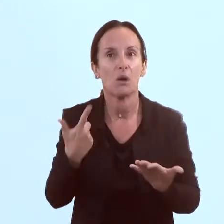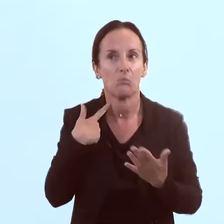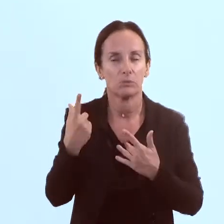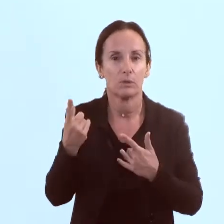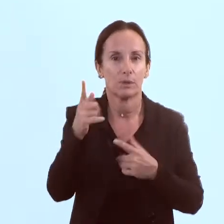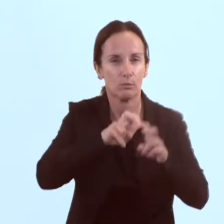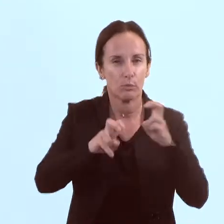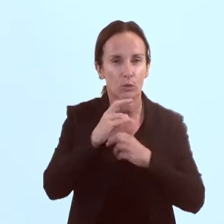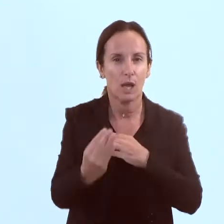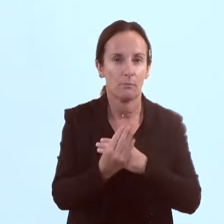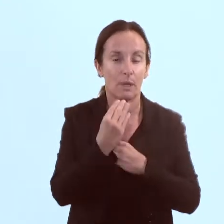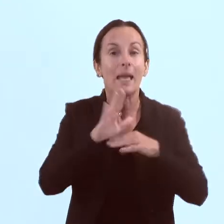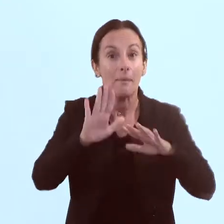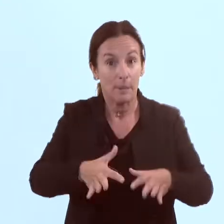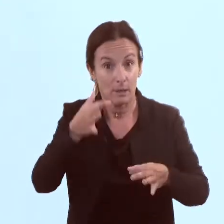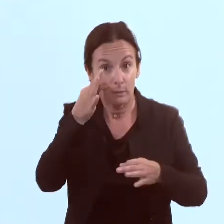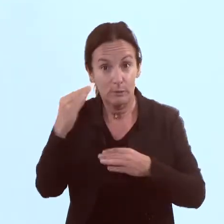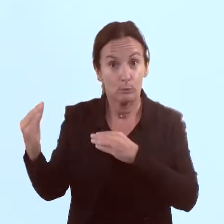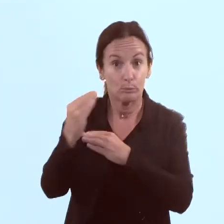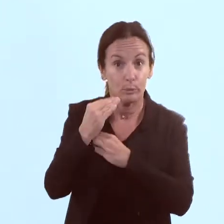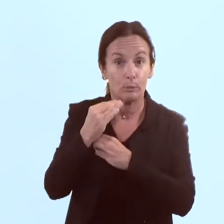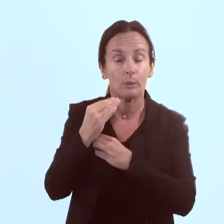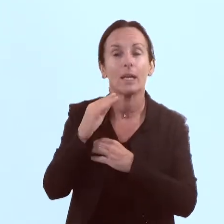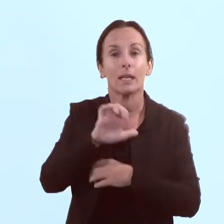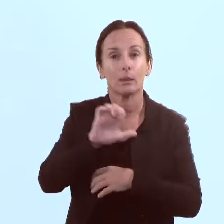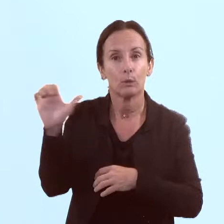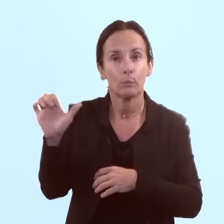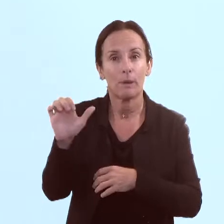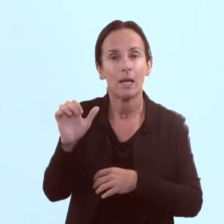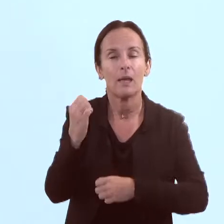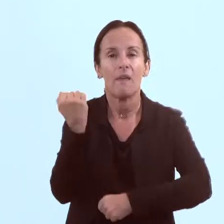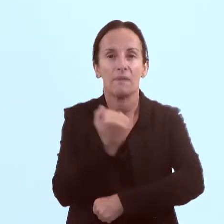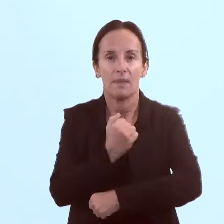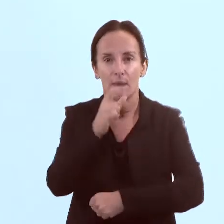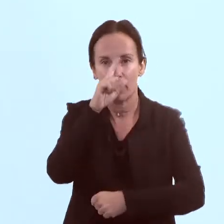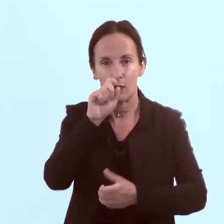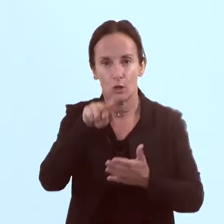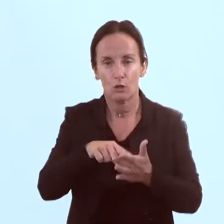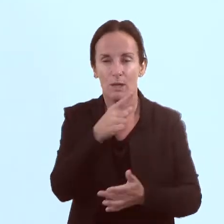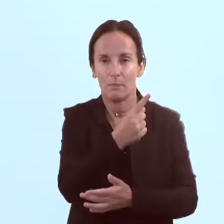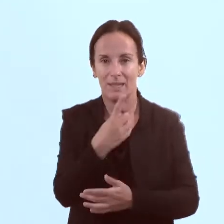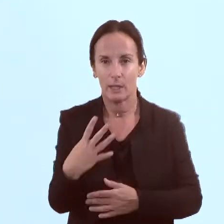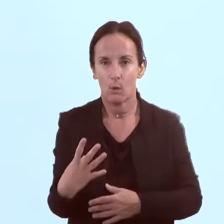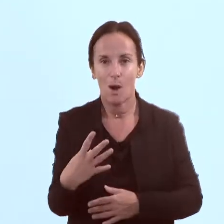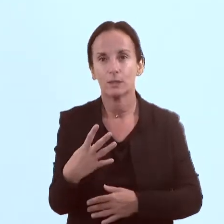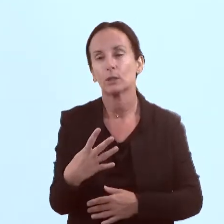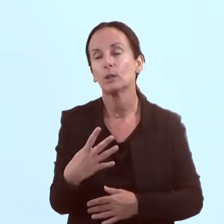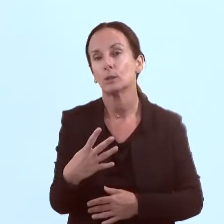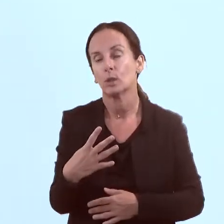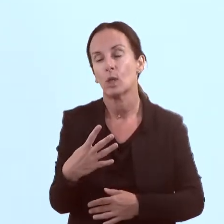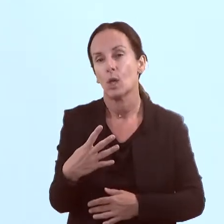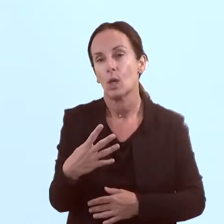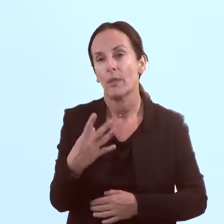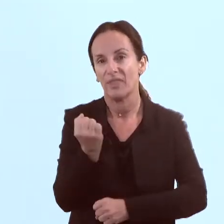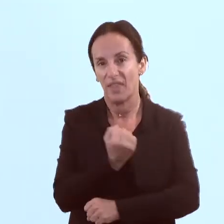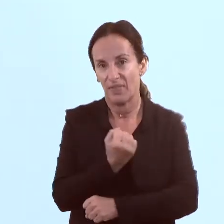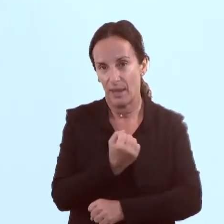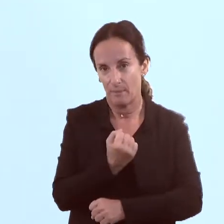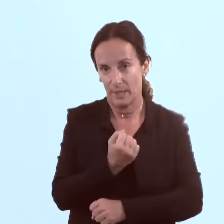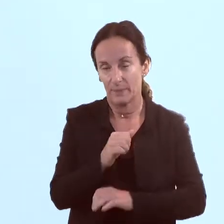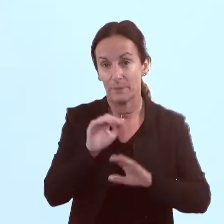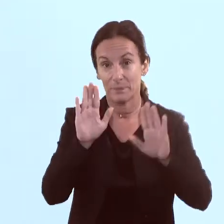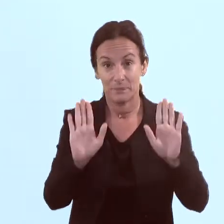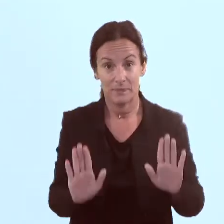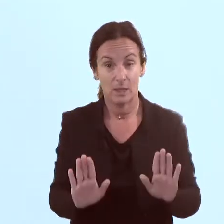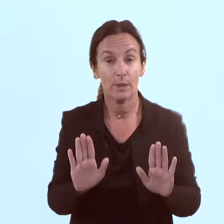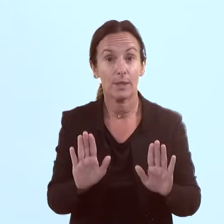financiación dura hasta diciembre de 2024. Luego confiamos que efectivamente el Consell y todas las administraciones responsables, en la medida en que las